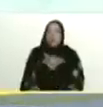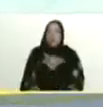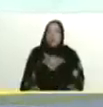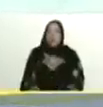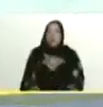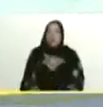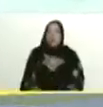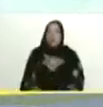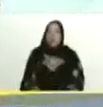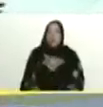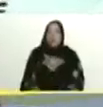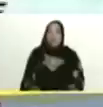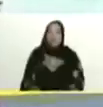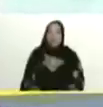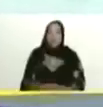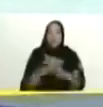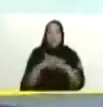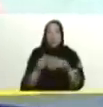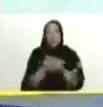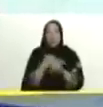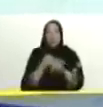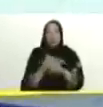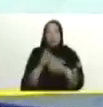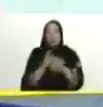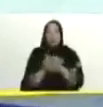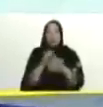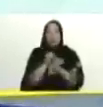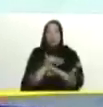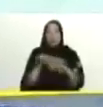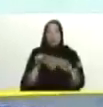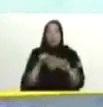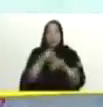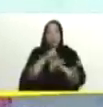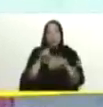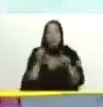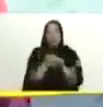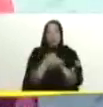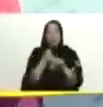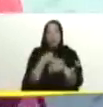Romper todos los lazos de dependencia económica